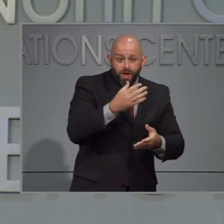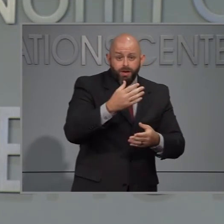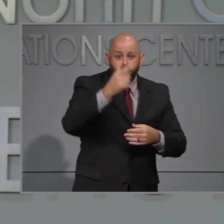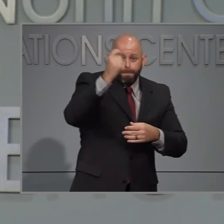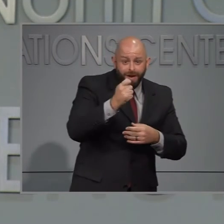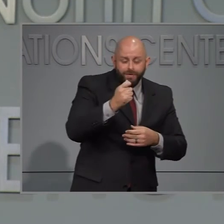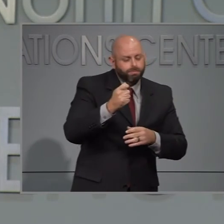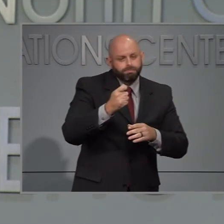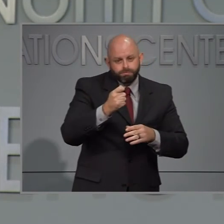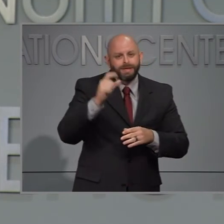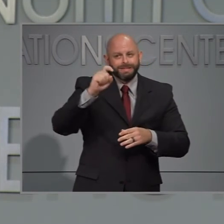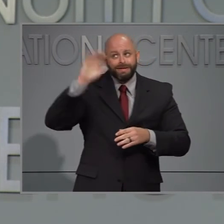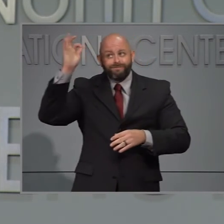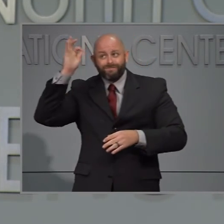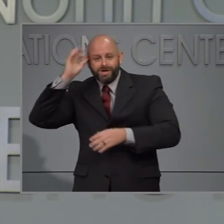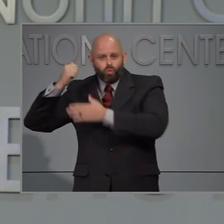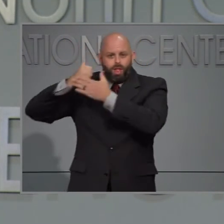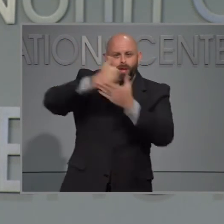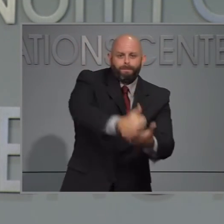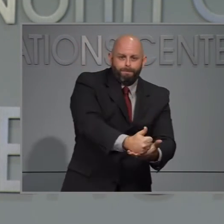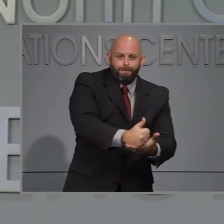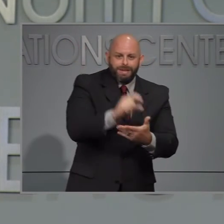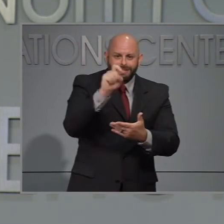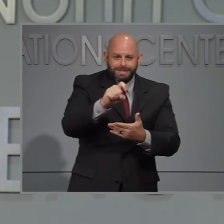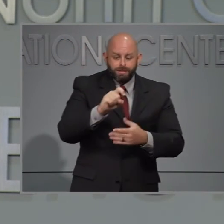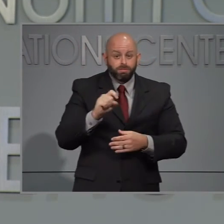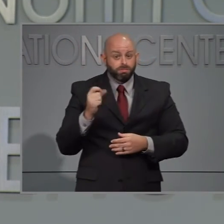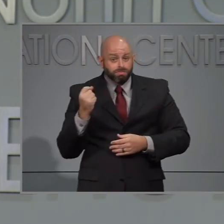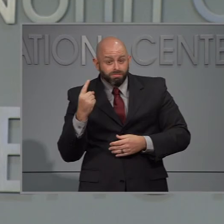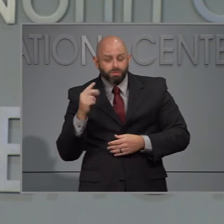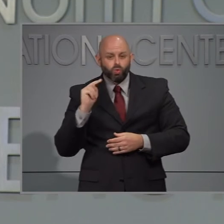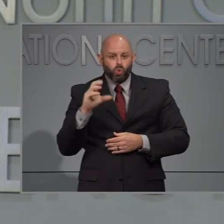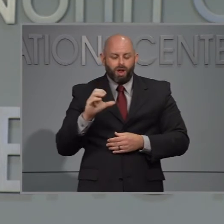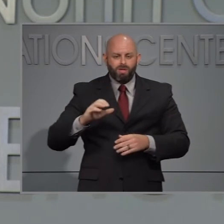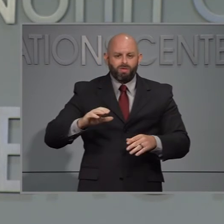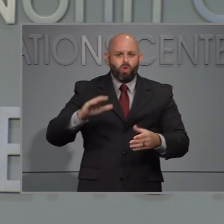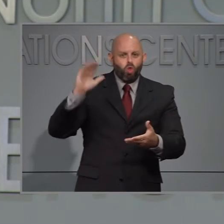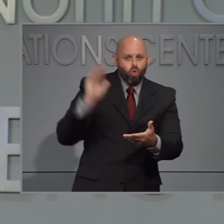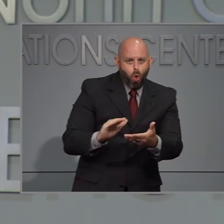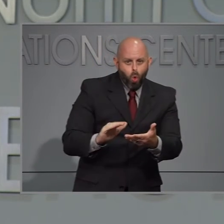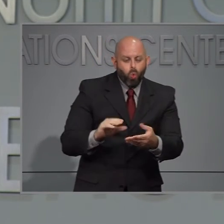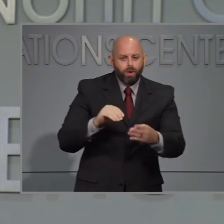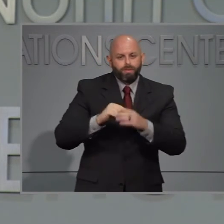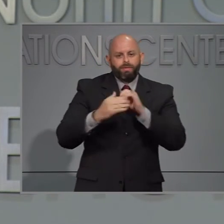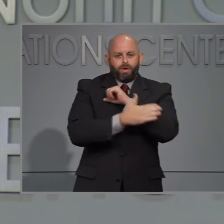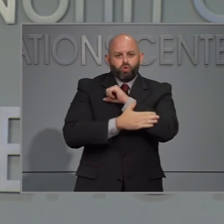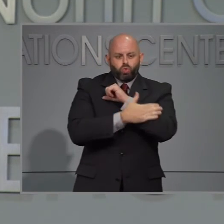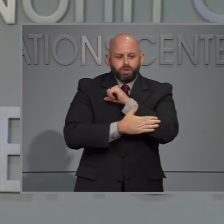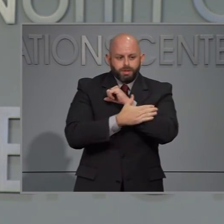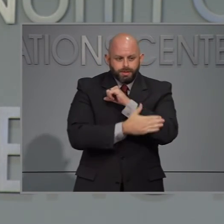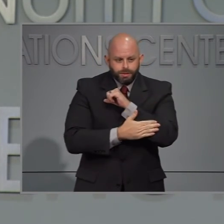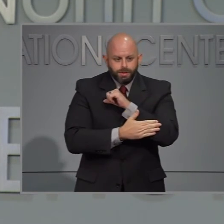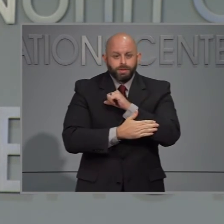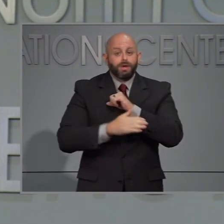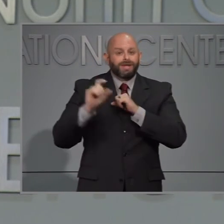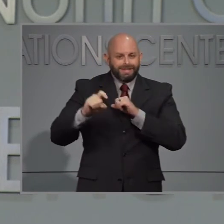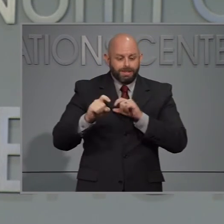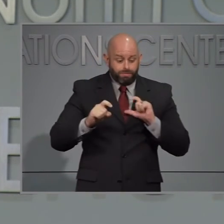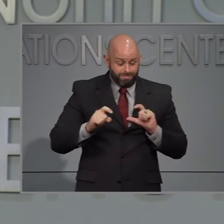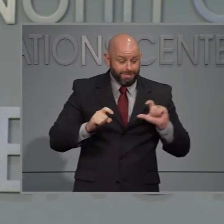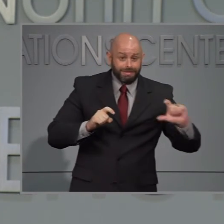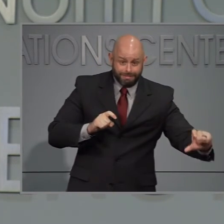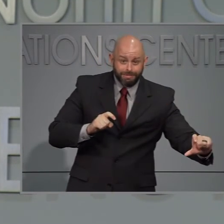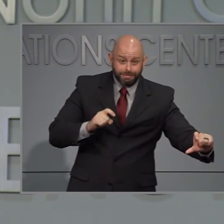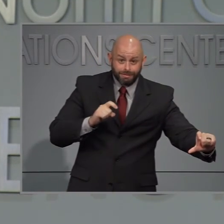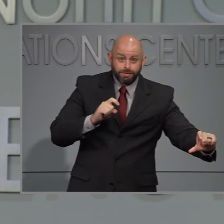los más bajos del estado. Entonces ese suplemento federal será muy significativo. Entonces, que podemos hacer cosas para las